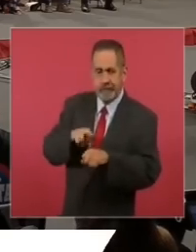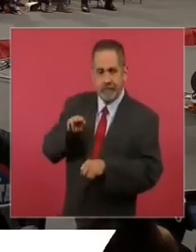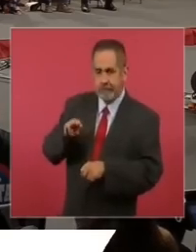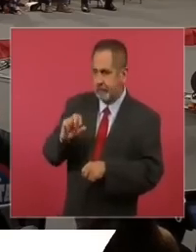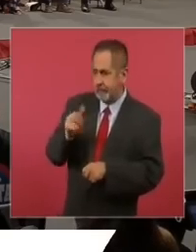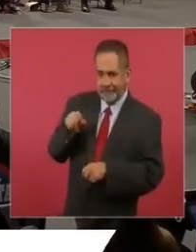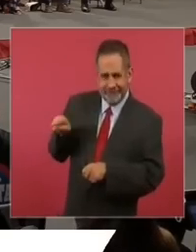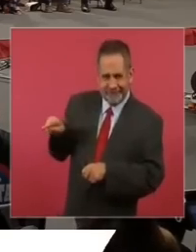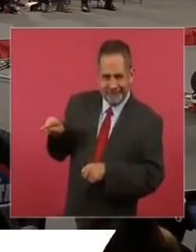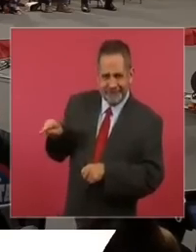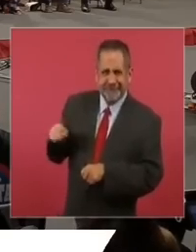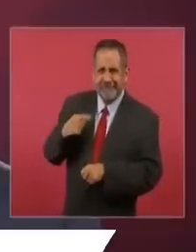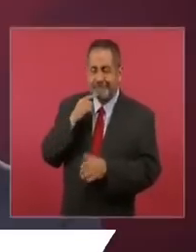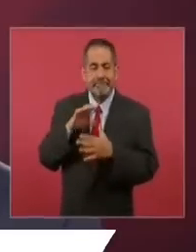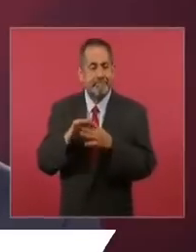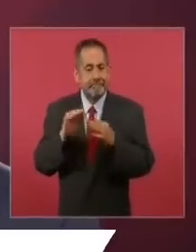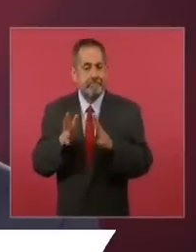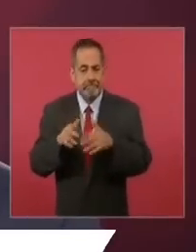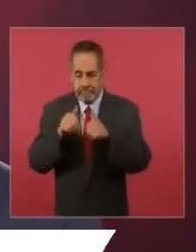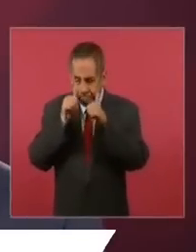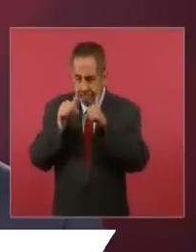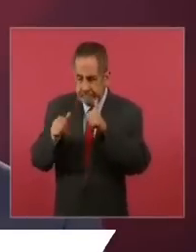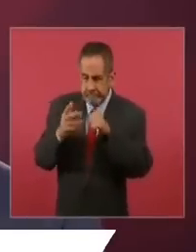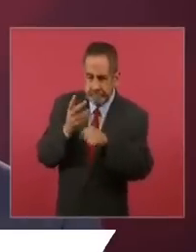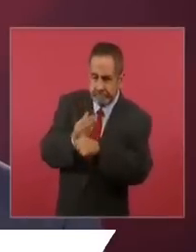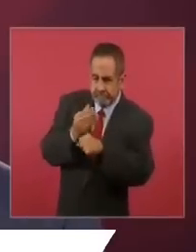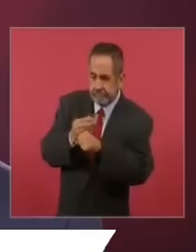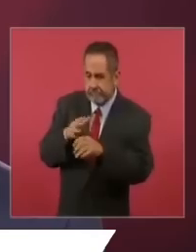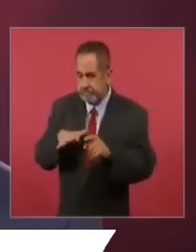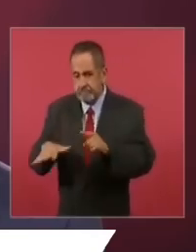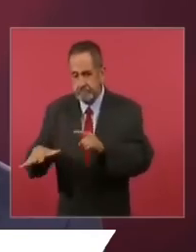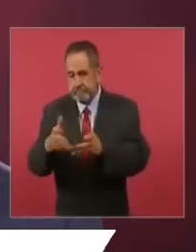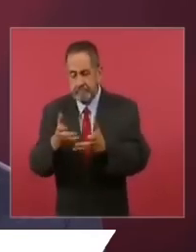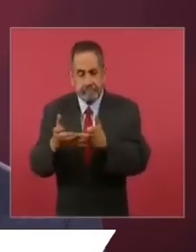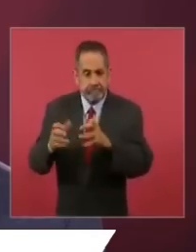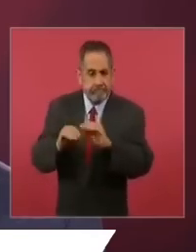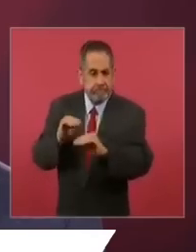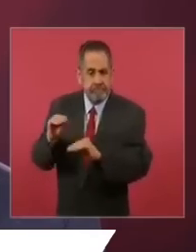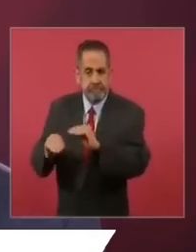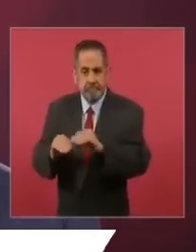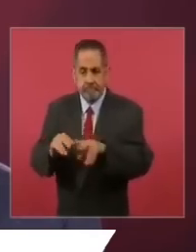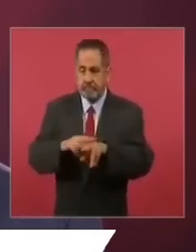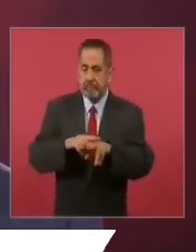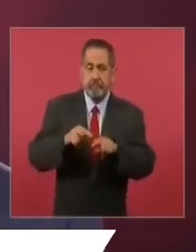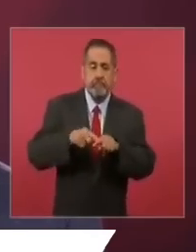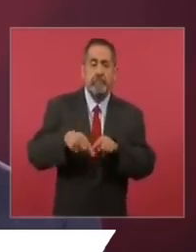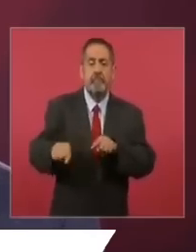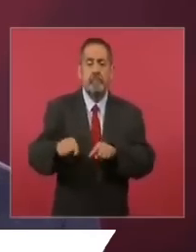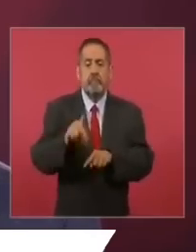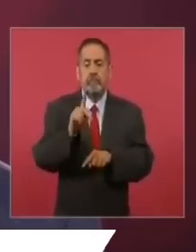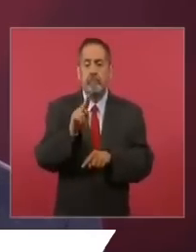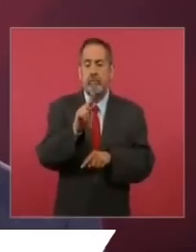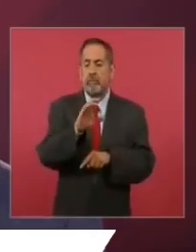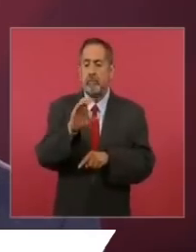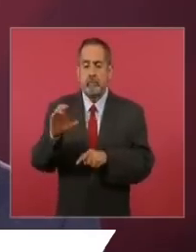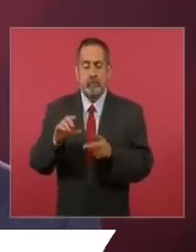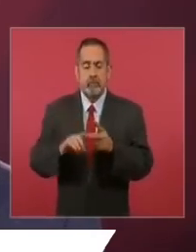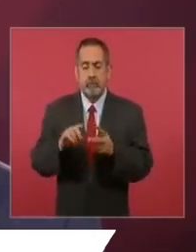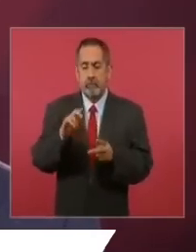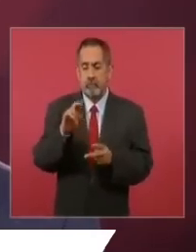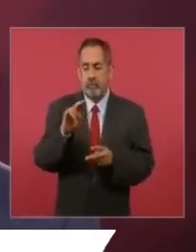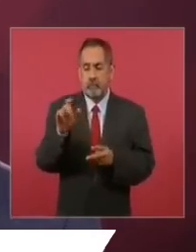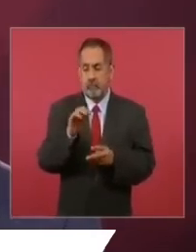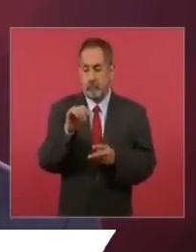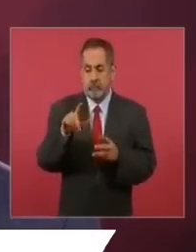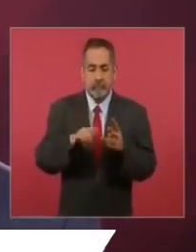una zona muy rica y de mucha relevancia para los estudiosos para los arqueólogos y antropólogos